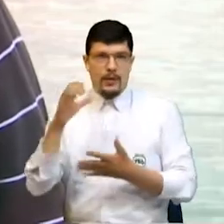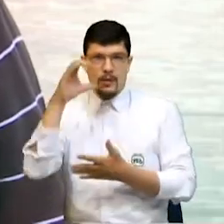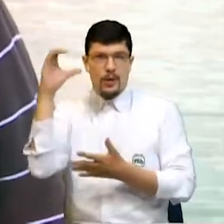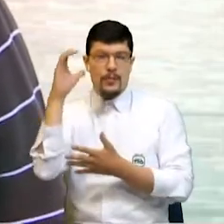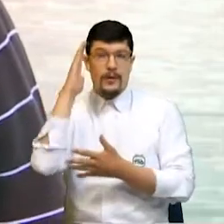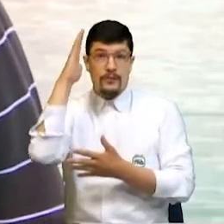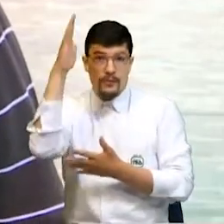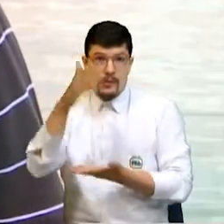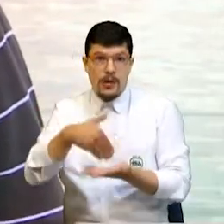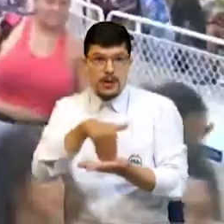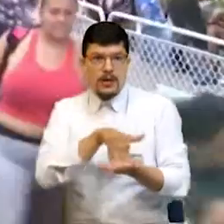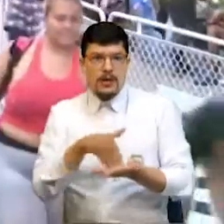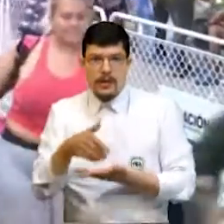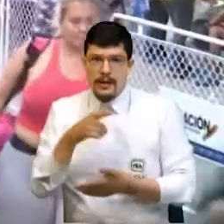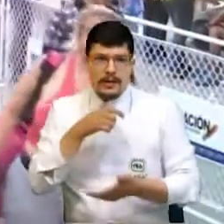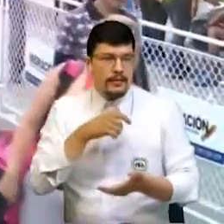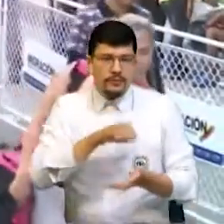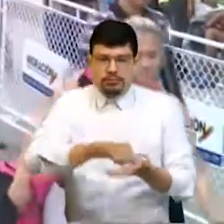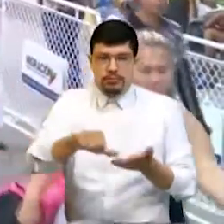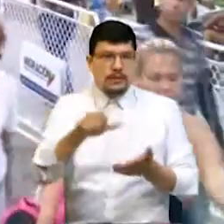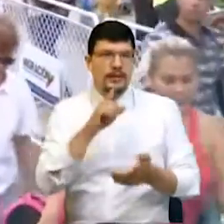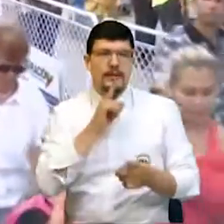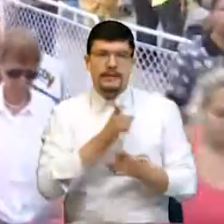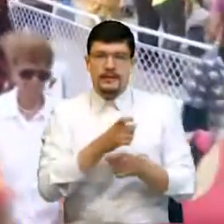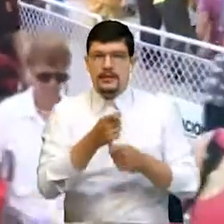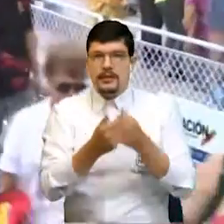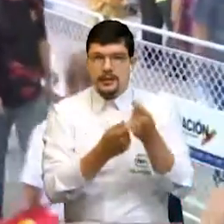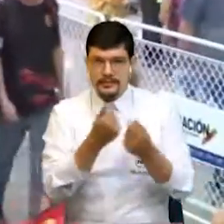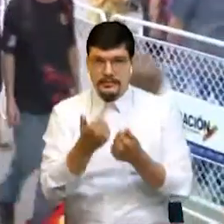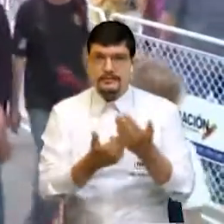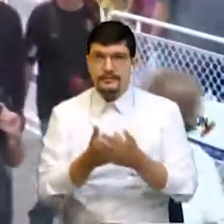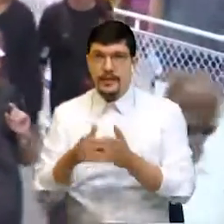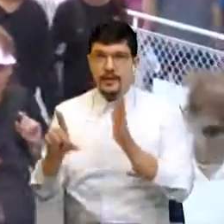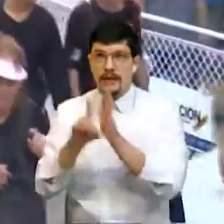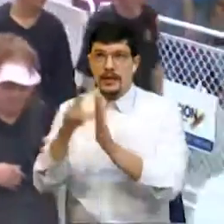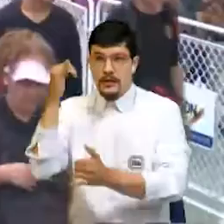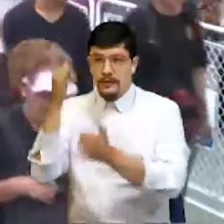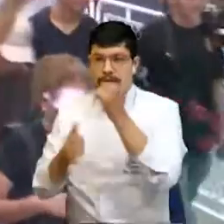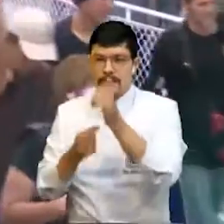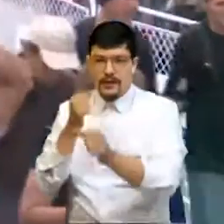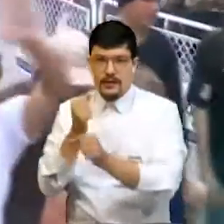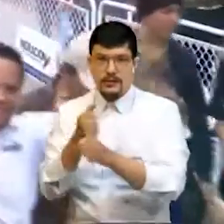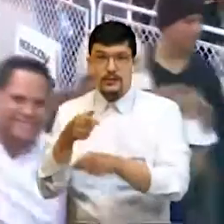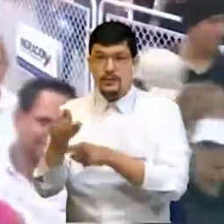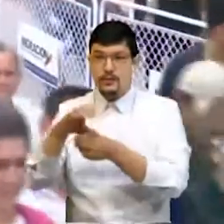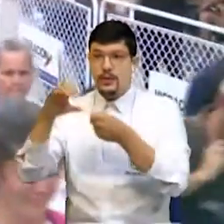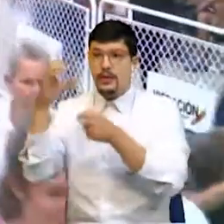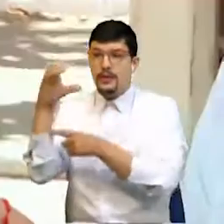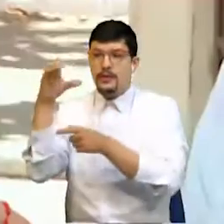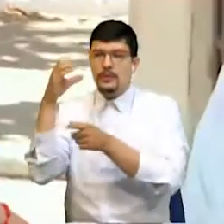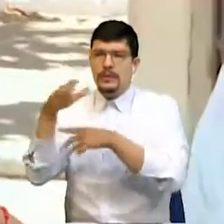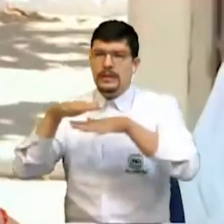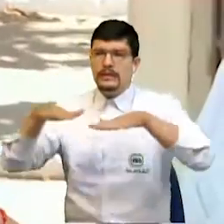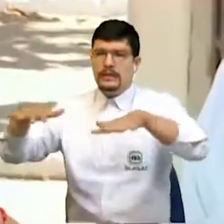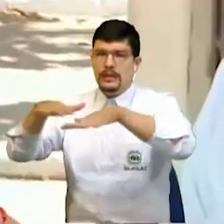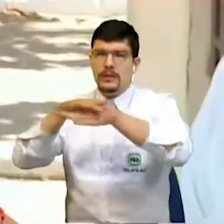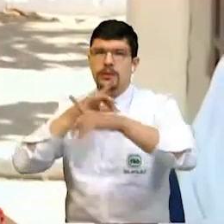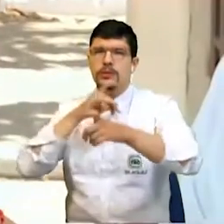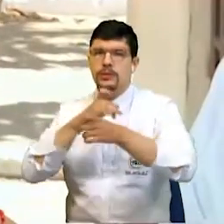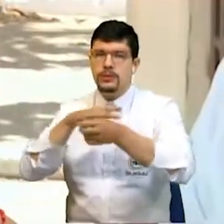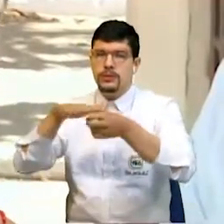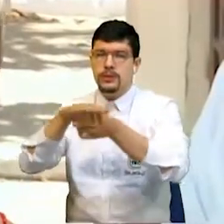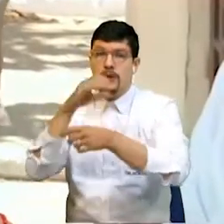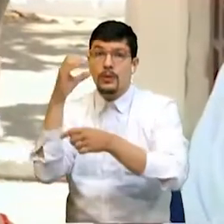un descalabro fiscal terrible el decreto sería expedido a finales de este año en cúcuta el panorama será complejo sólo